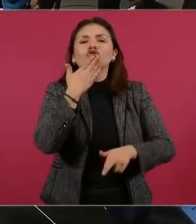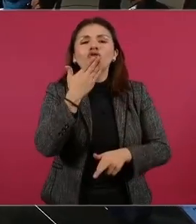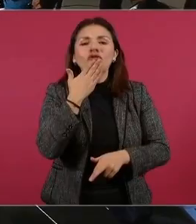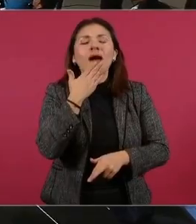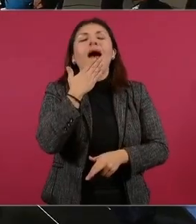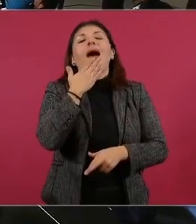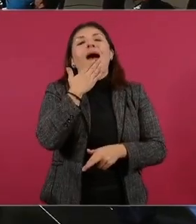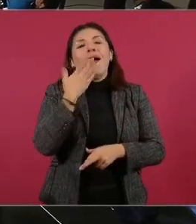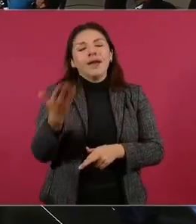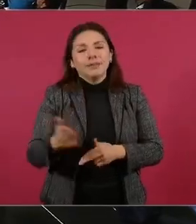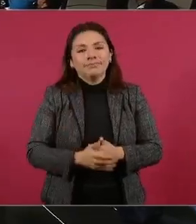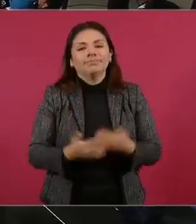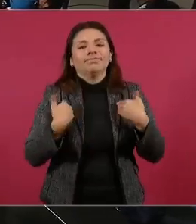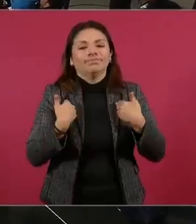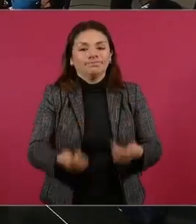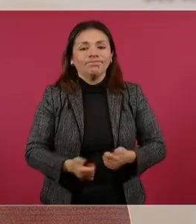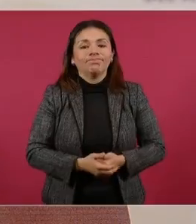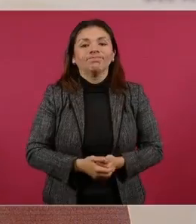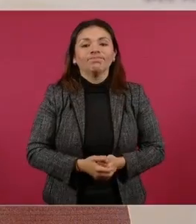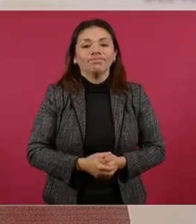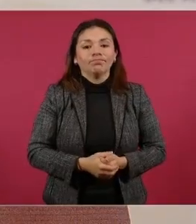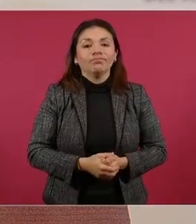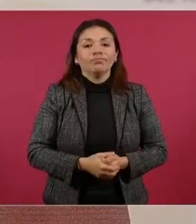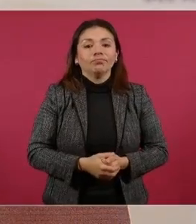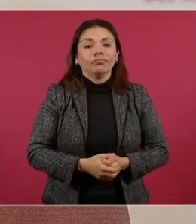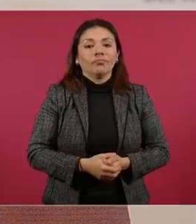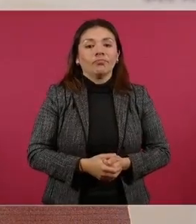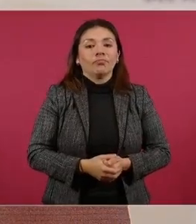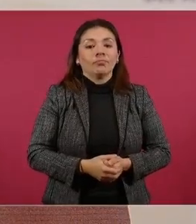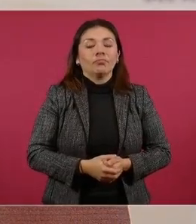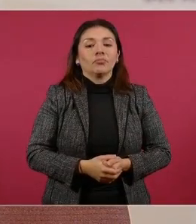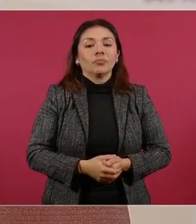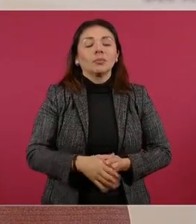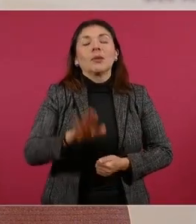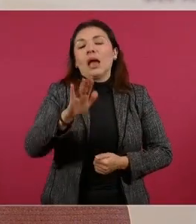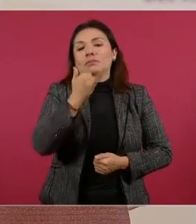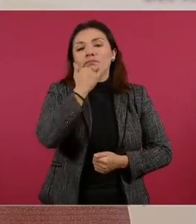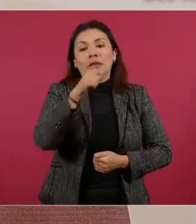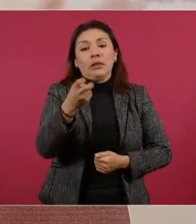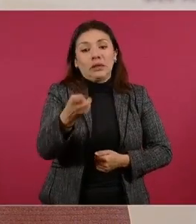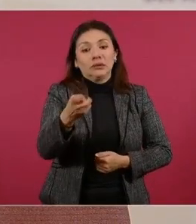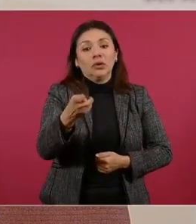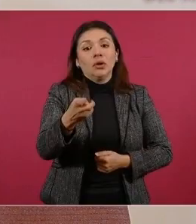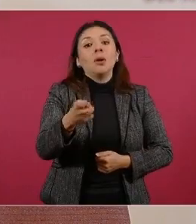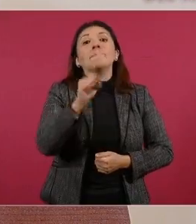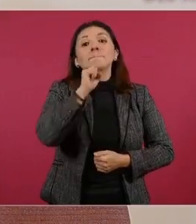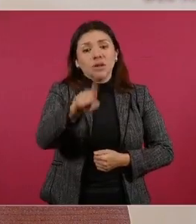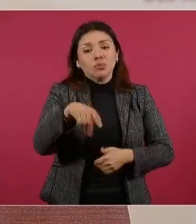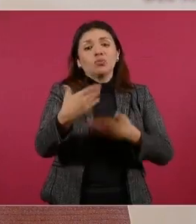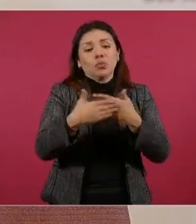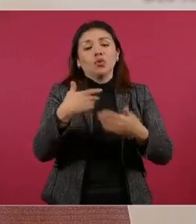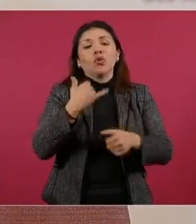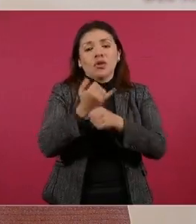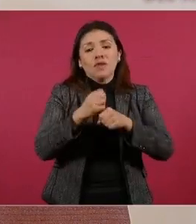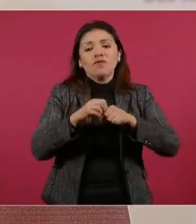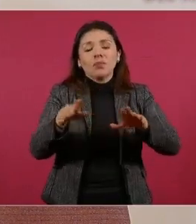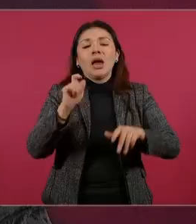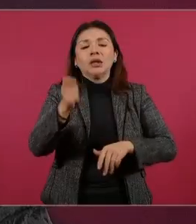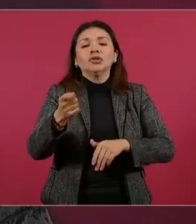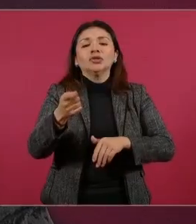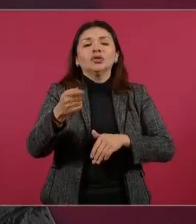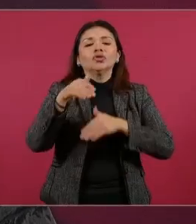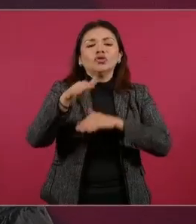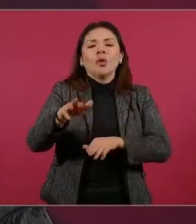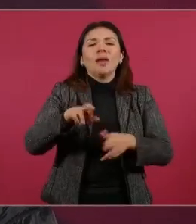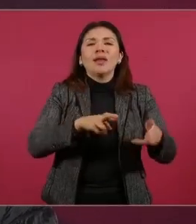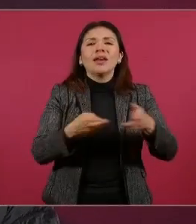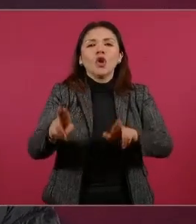perfecto Ah bueno entonces este eso como como un elemento Y también vamos a informar sobre todo lo que tiene que ver con